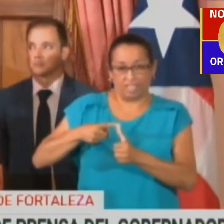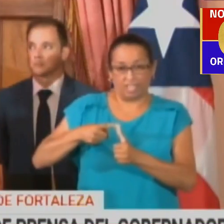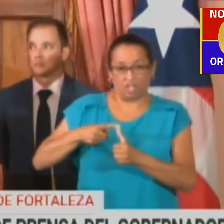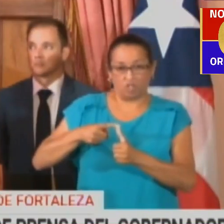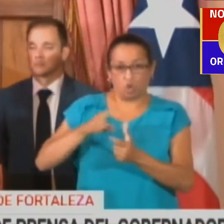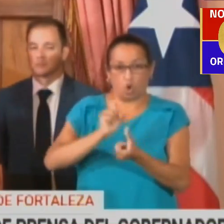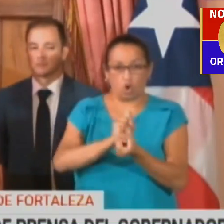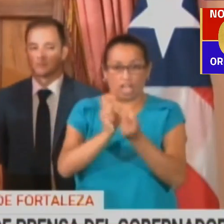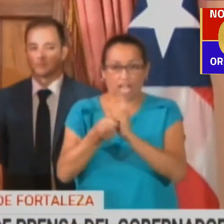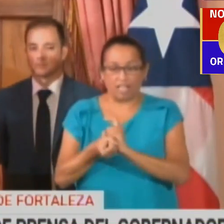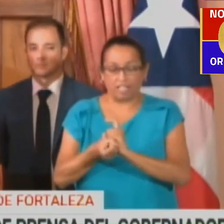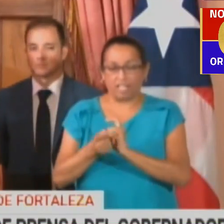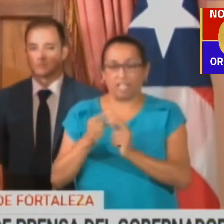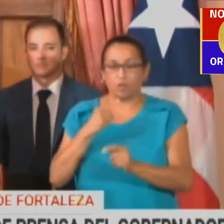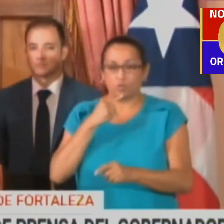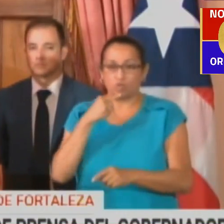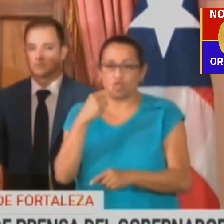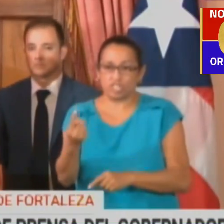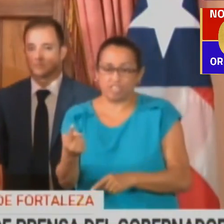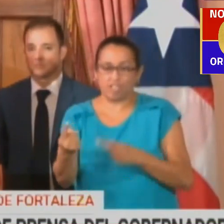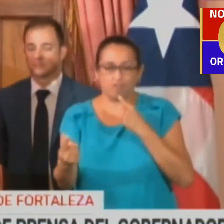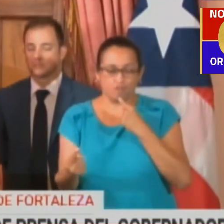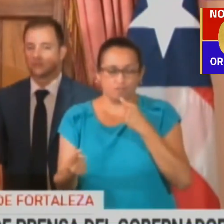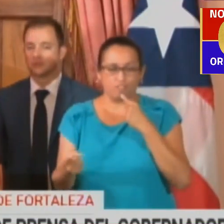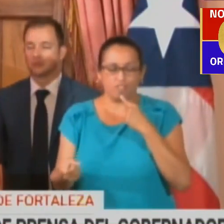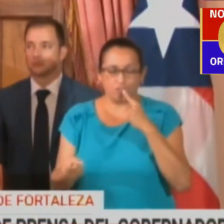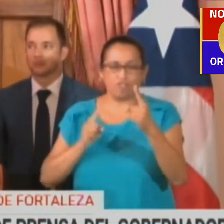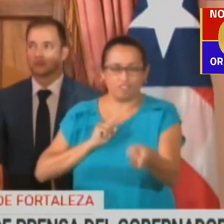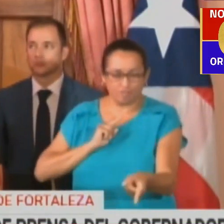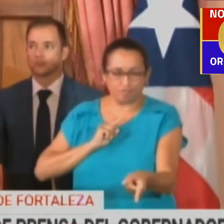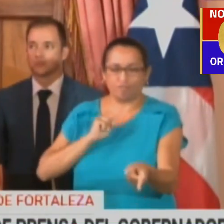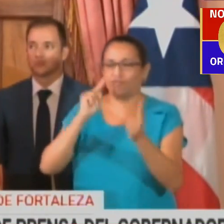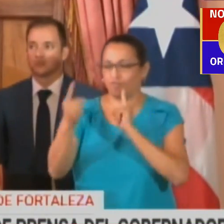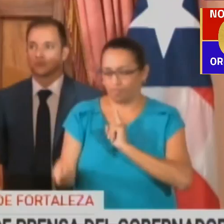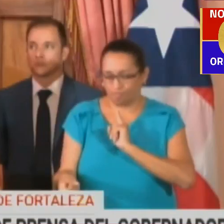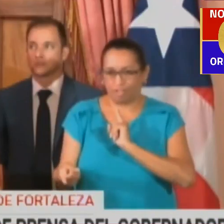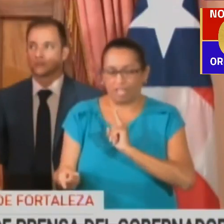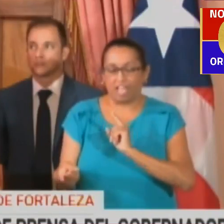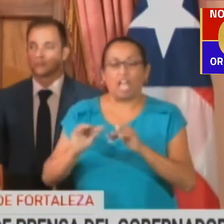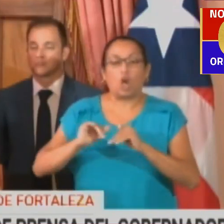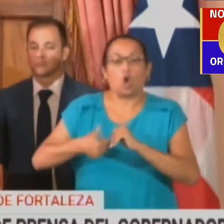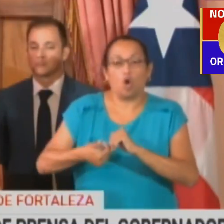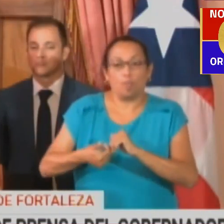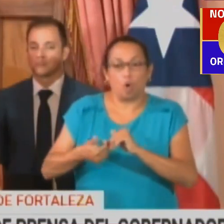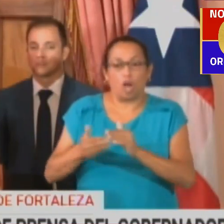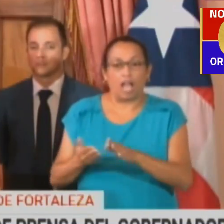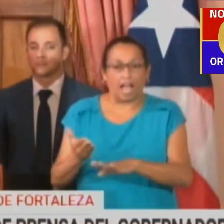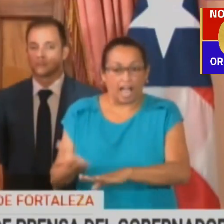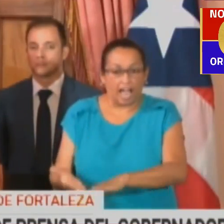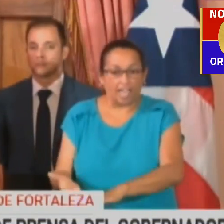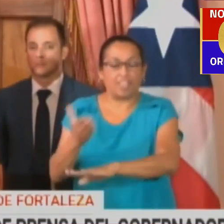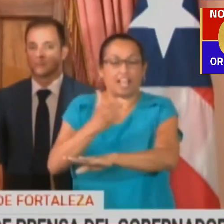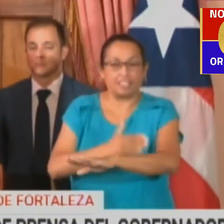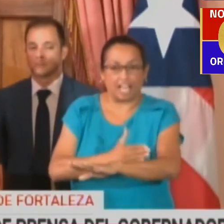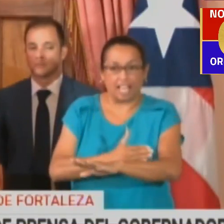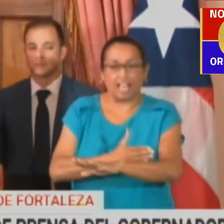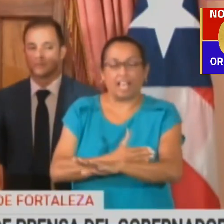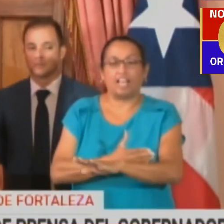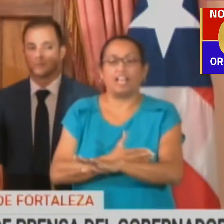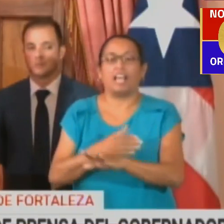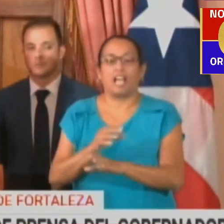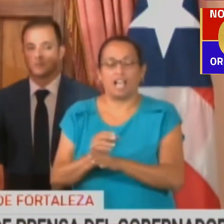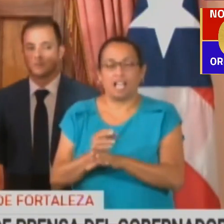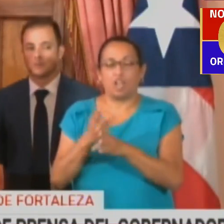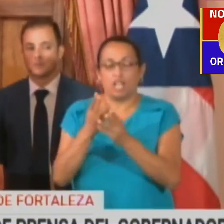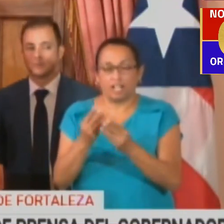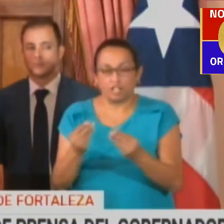una cosa de tú dices y yo digo. Esto tiene que ser una cosa de cómo podemos adelantar la gestión para Puerto Rico. Esto tiene que ser una situación de que